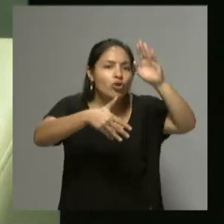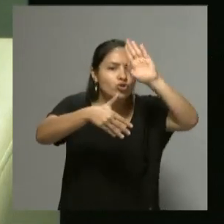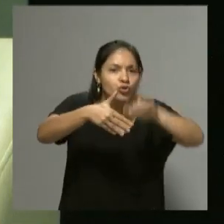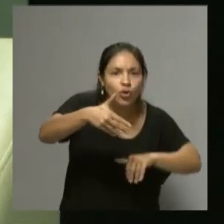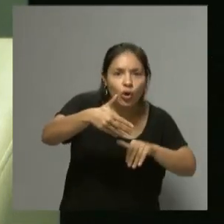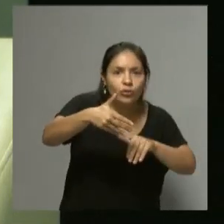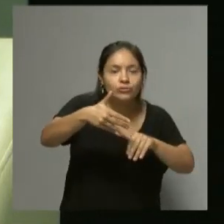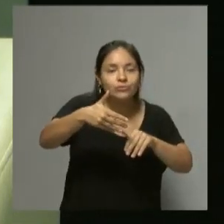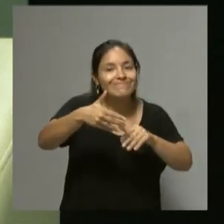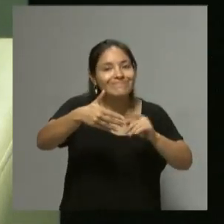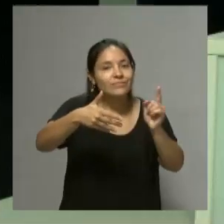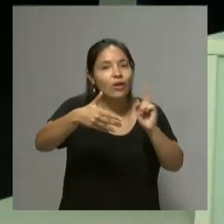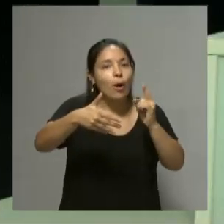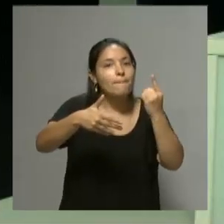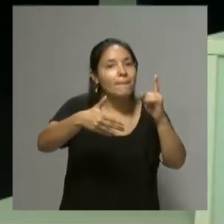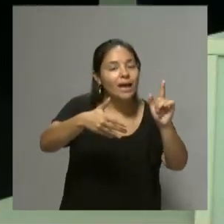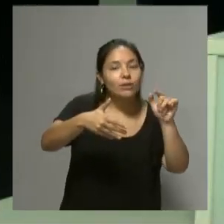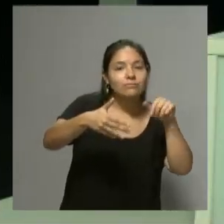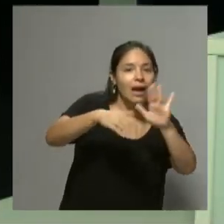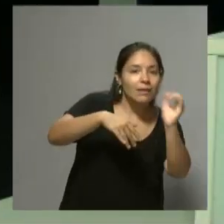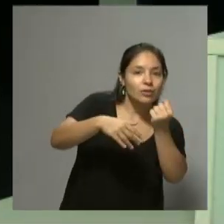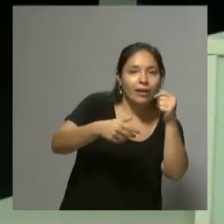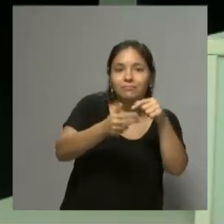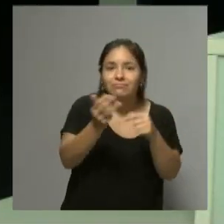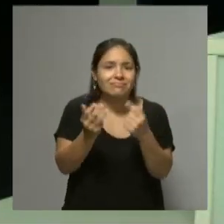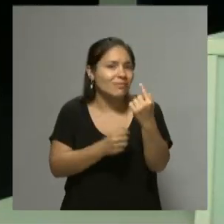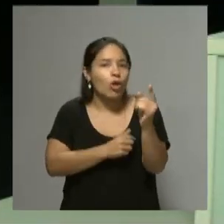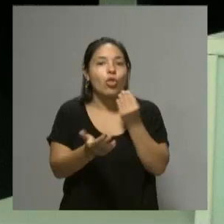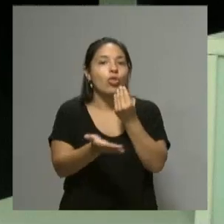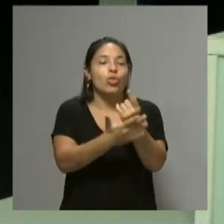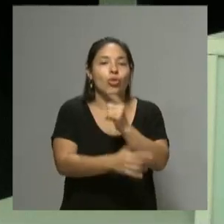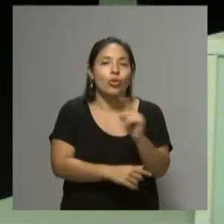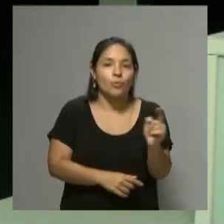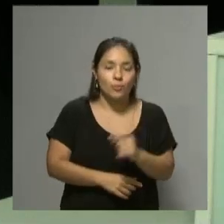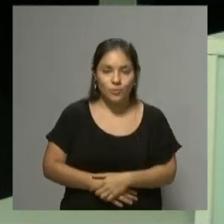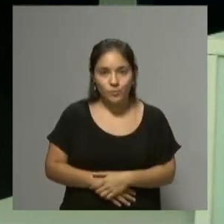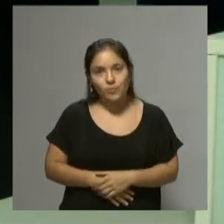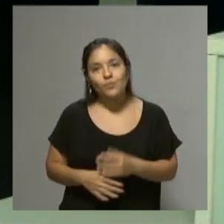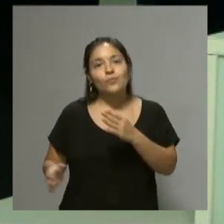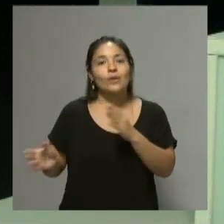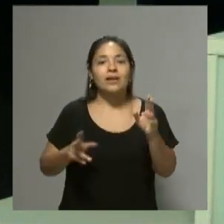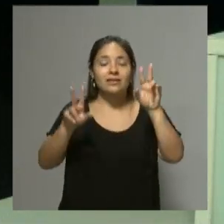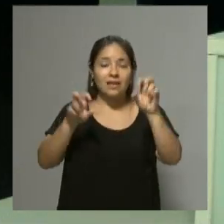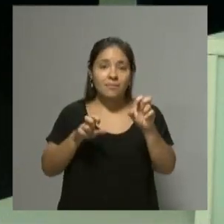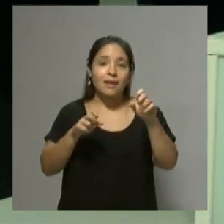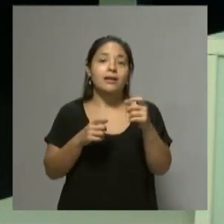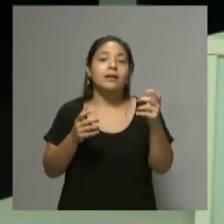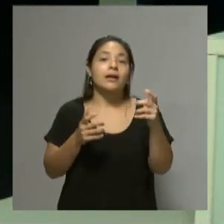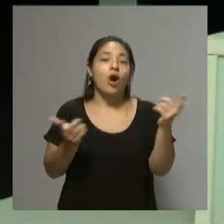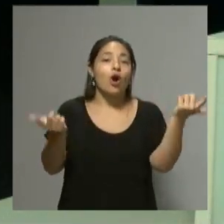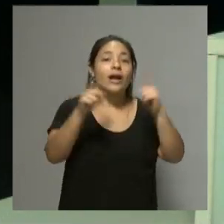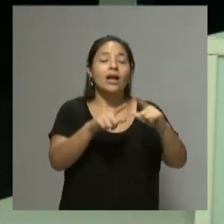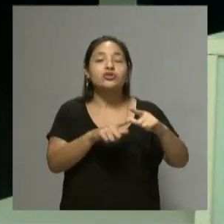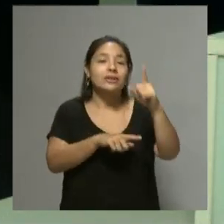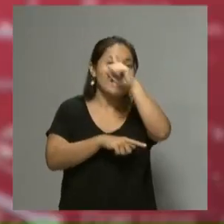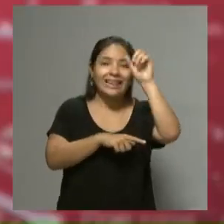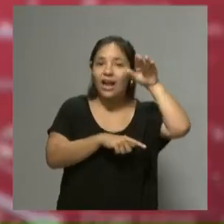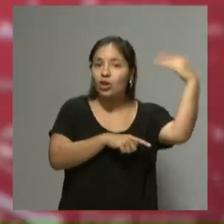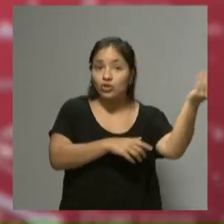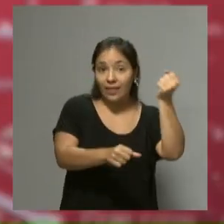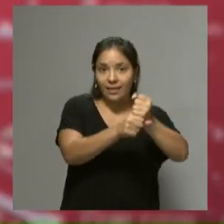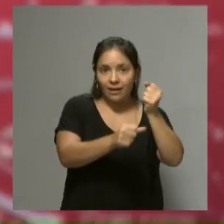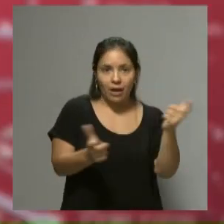eso. Es interesante esto. Bueno, repasamos otro de la Organización Internacional del Trabajo, que dice lo siguiente.